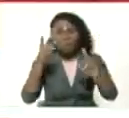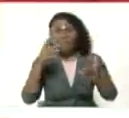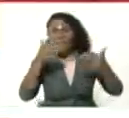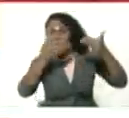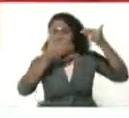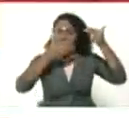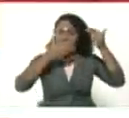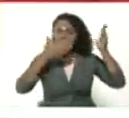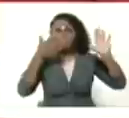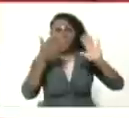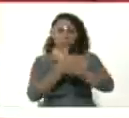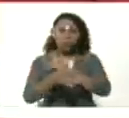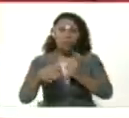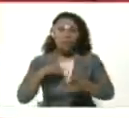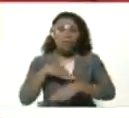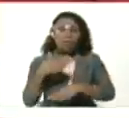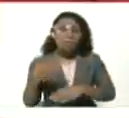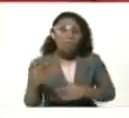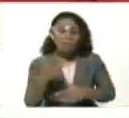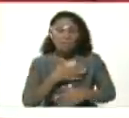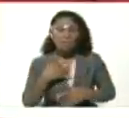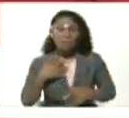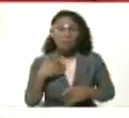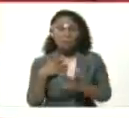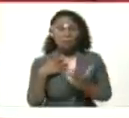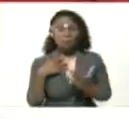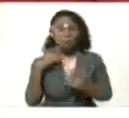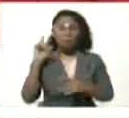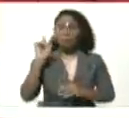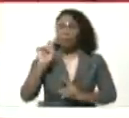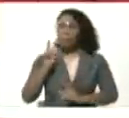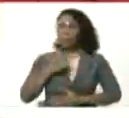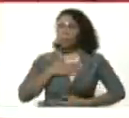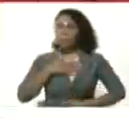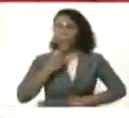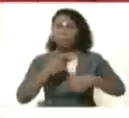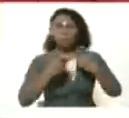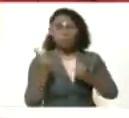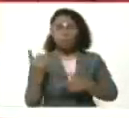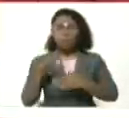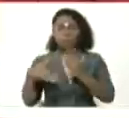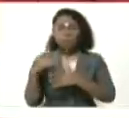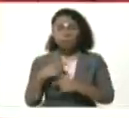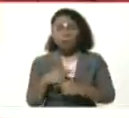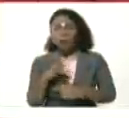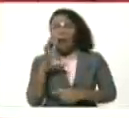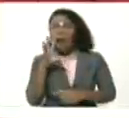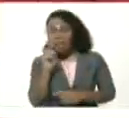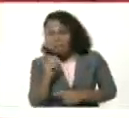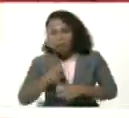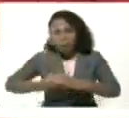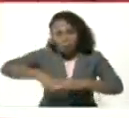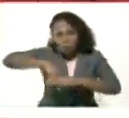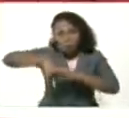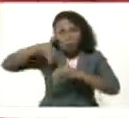terrorismo. Después quieren disfrazarse de políticos. Y al final ahí terminan mordiéndose la cola. Pero